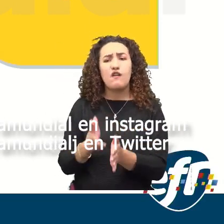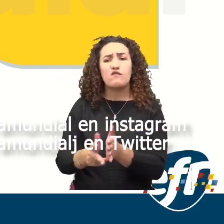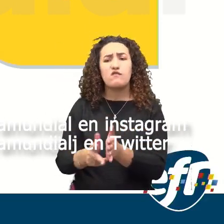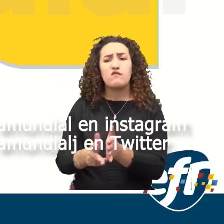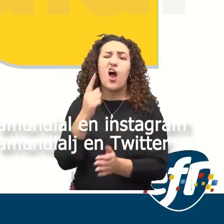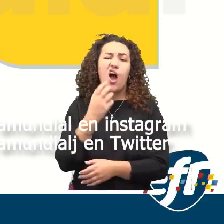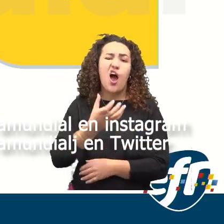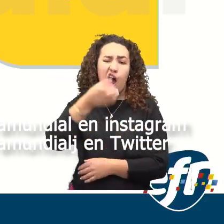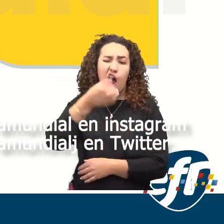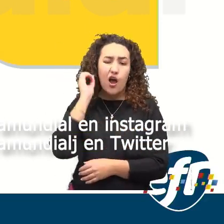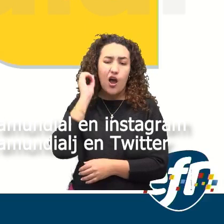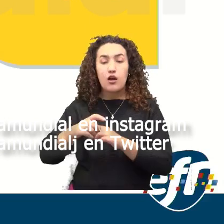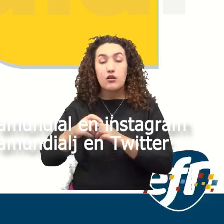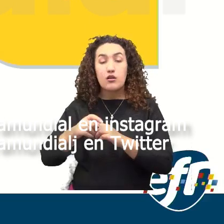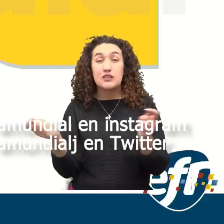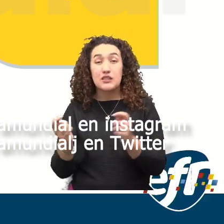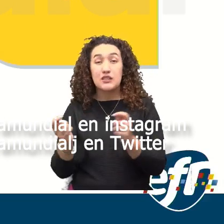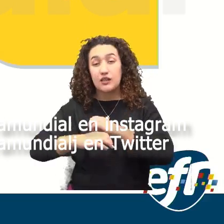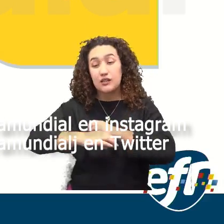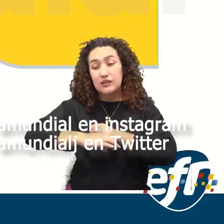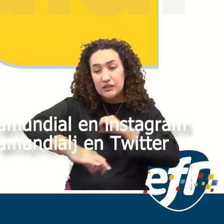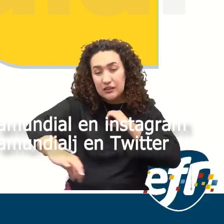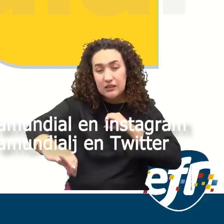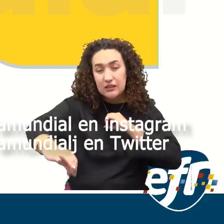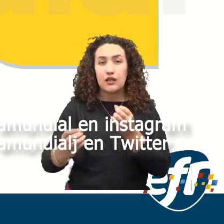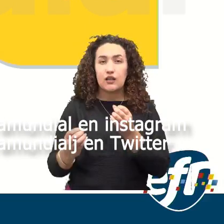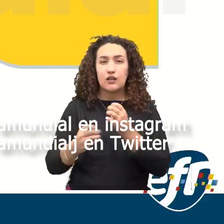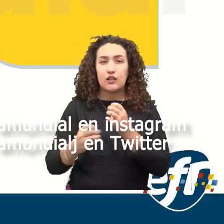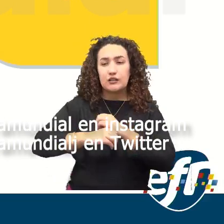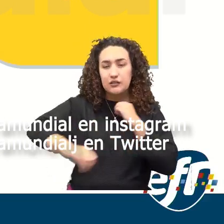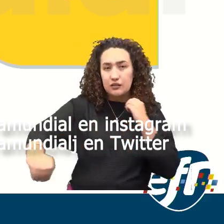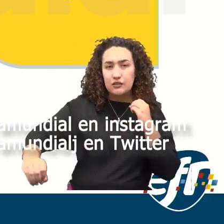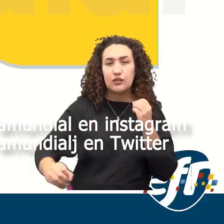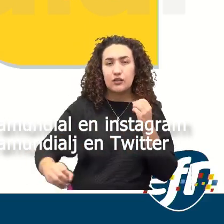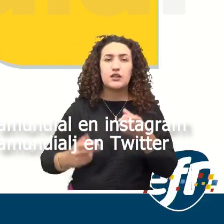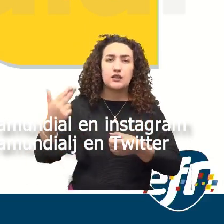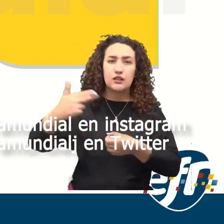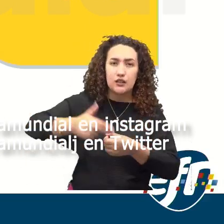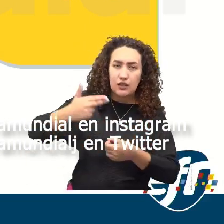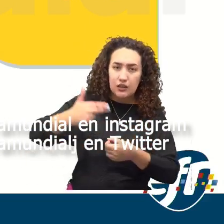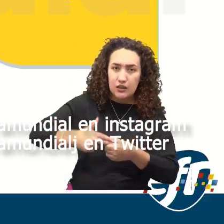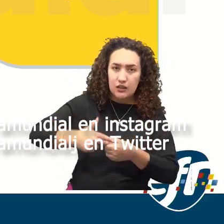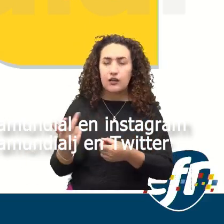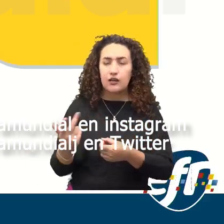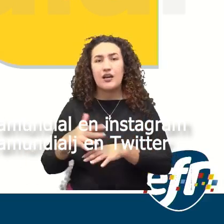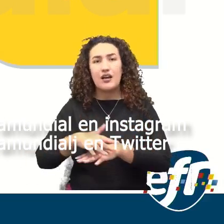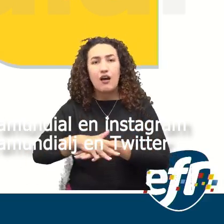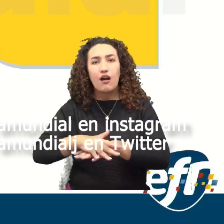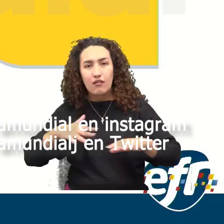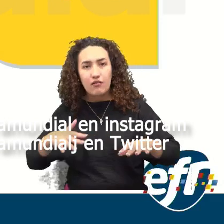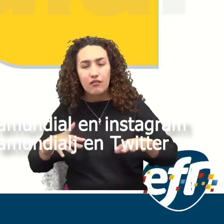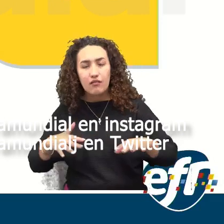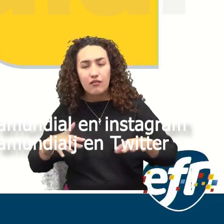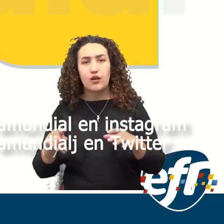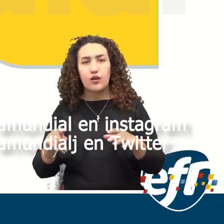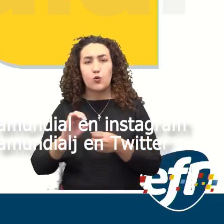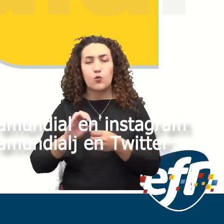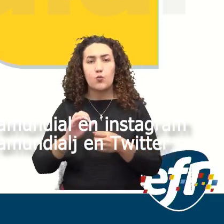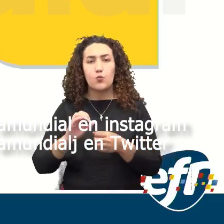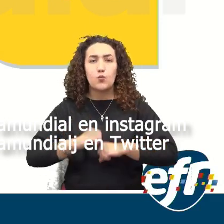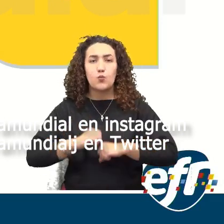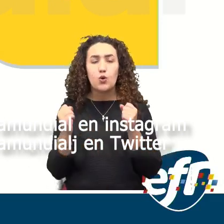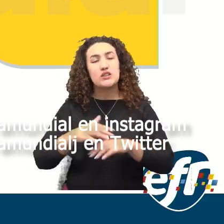decidió meterle tubos de combustibles, de jetducto, la red matriz del acueducto de Bogotá, un sistema de